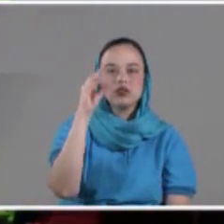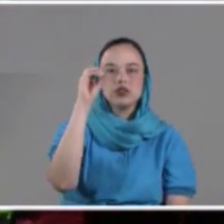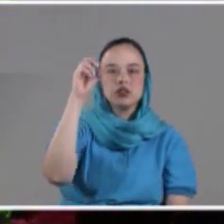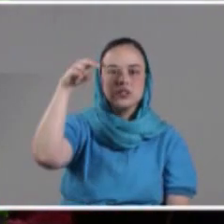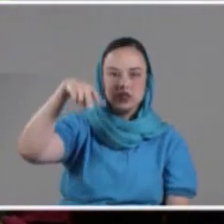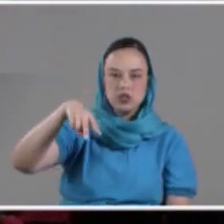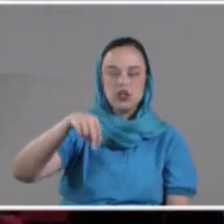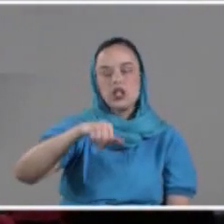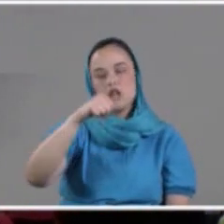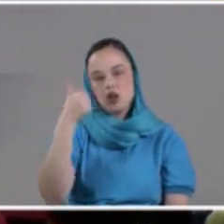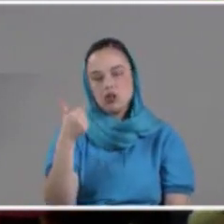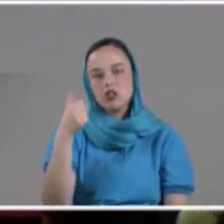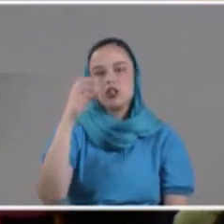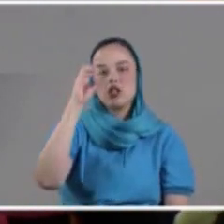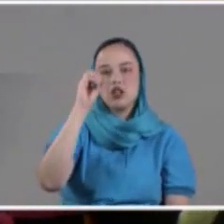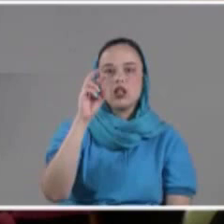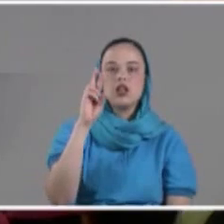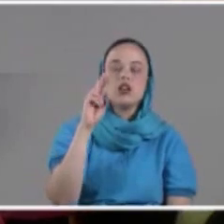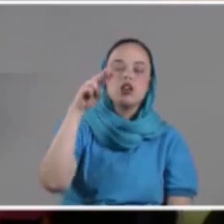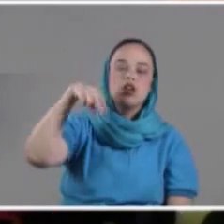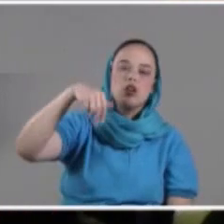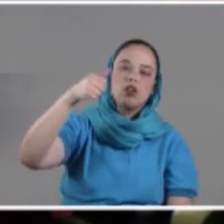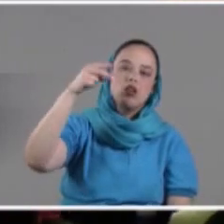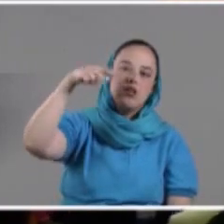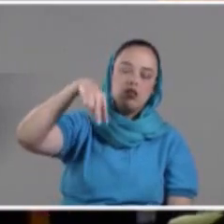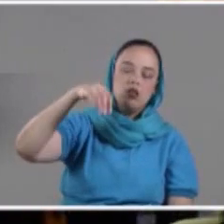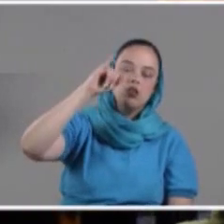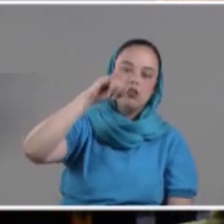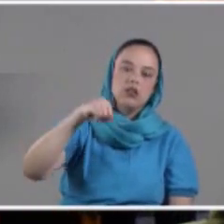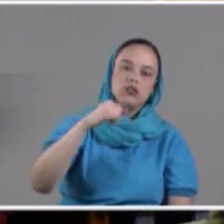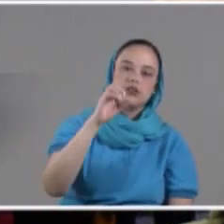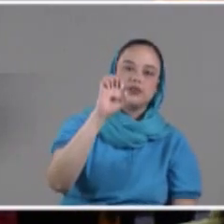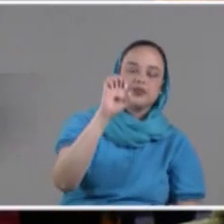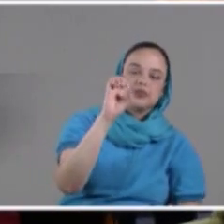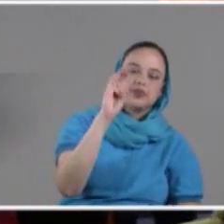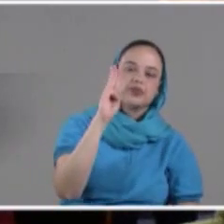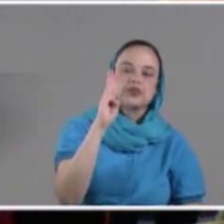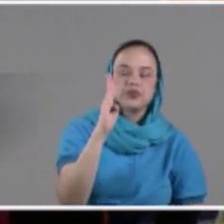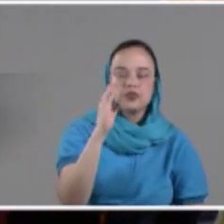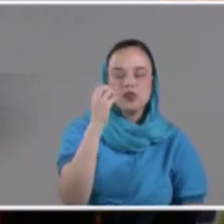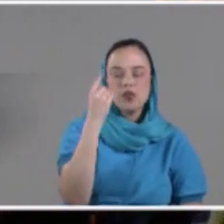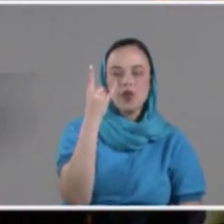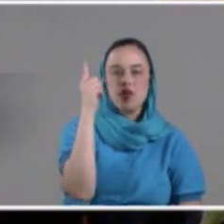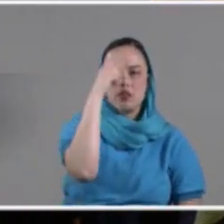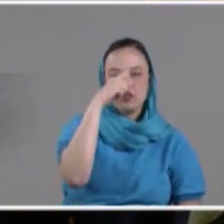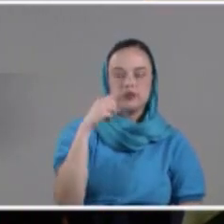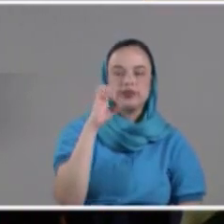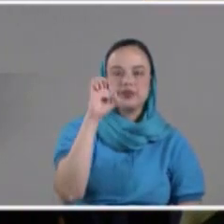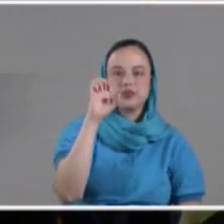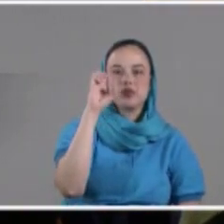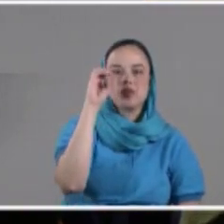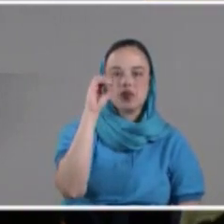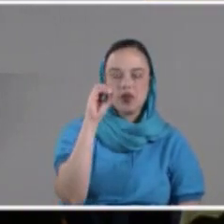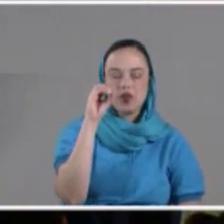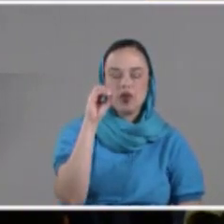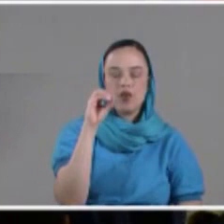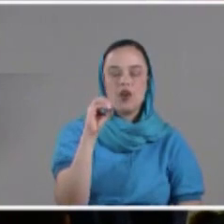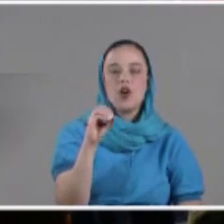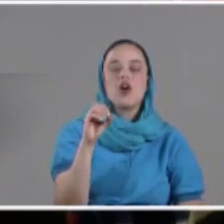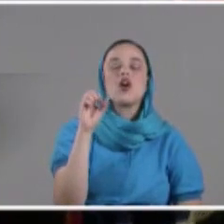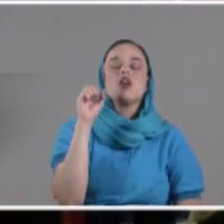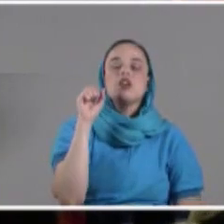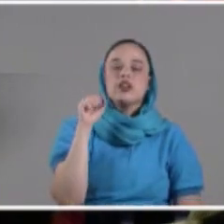Ángel buceo Yo quiero llamar si hay alguien que quiere aceptar a Jesucristo como su salvador personal No puedo